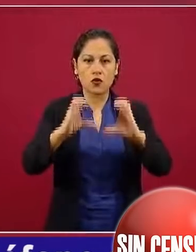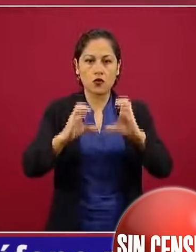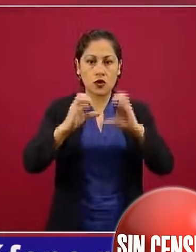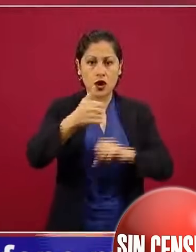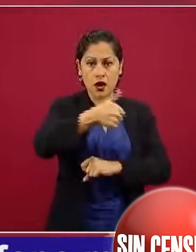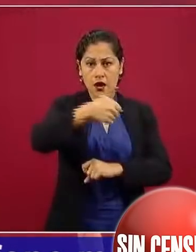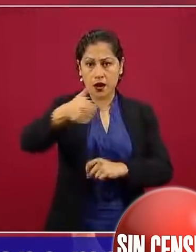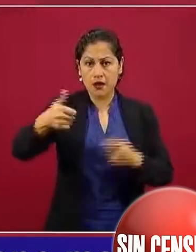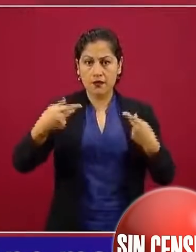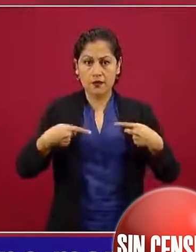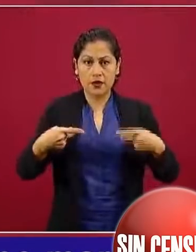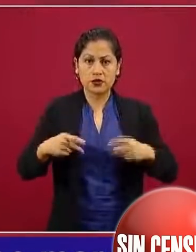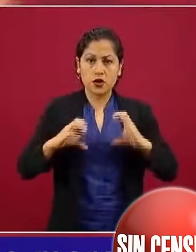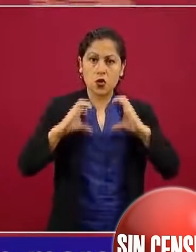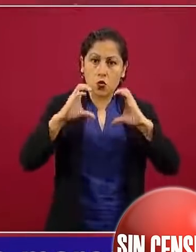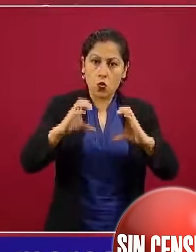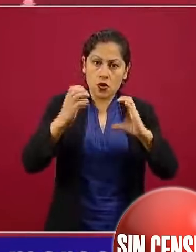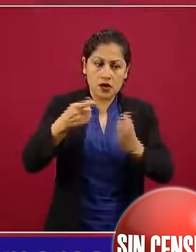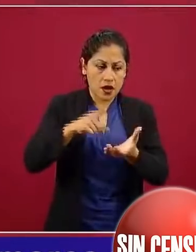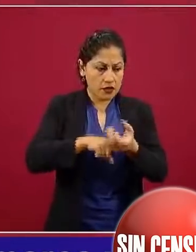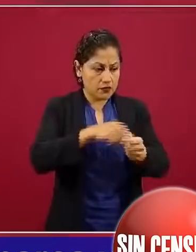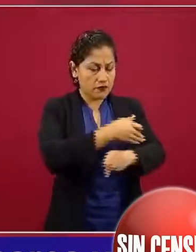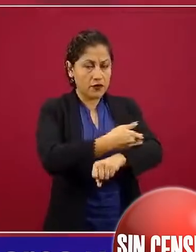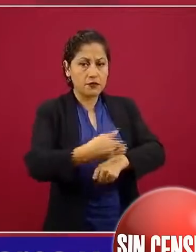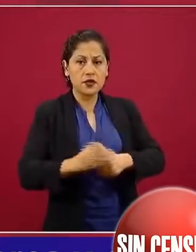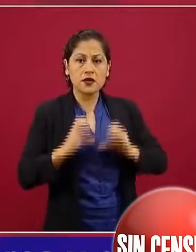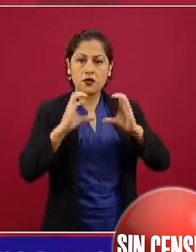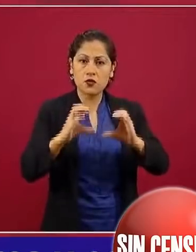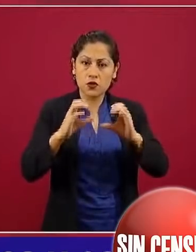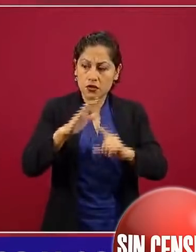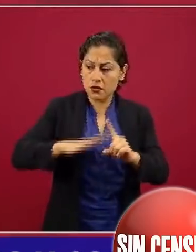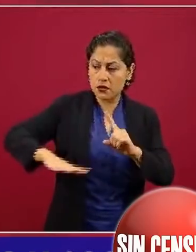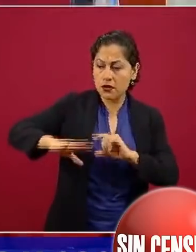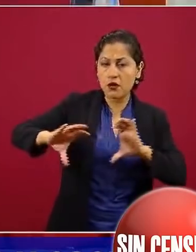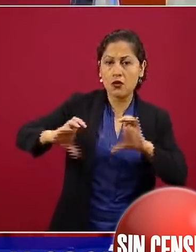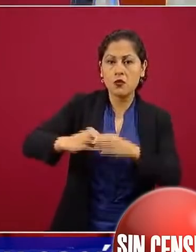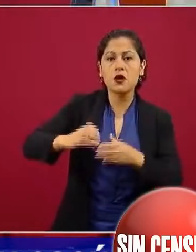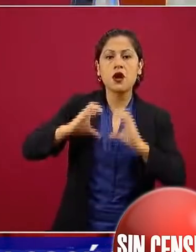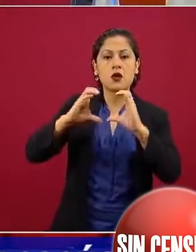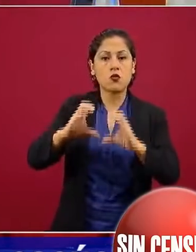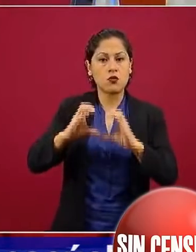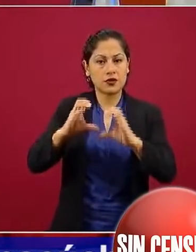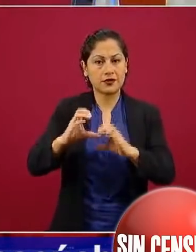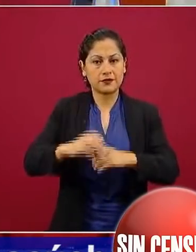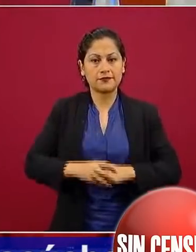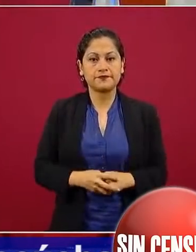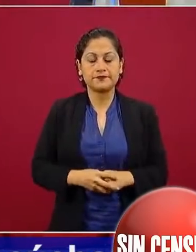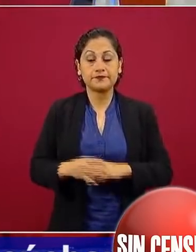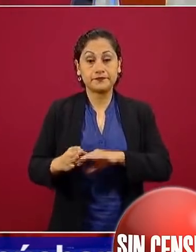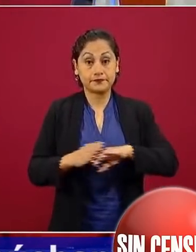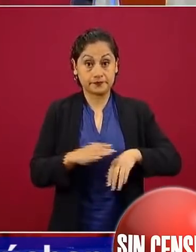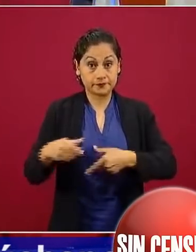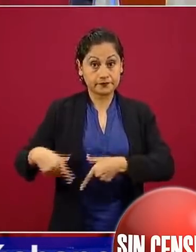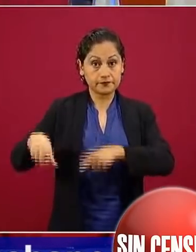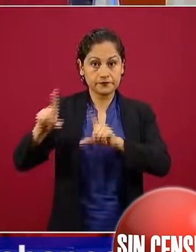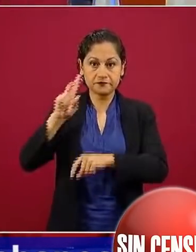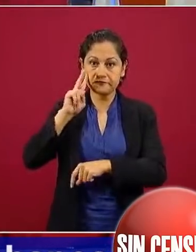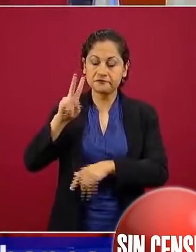nosotros, cuidando a nuestros familiares, cuidando a nuestra comunidad. En la siguiente vemos una muy buena noticia.